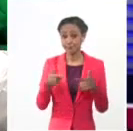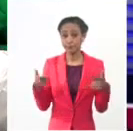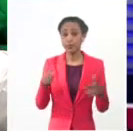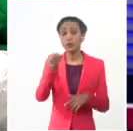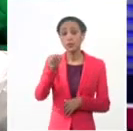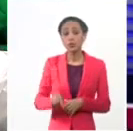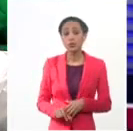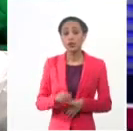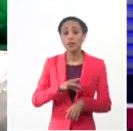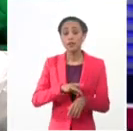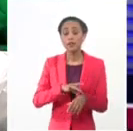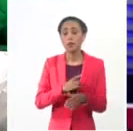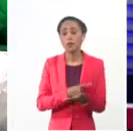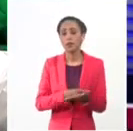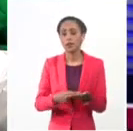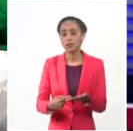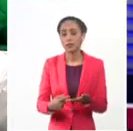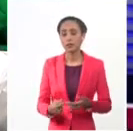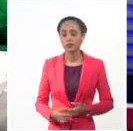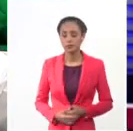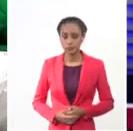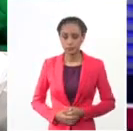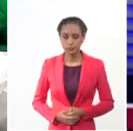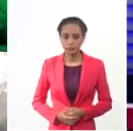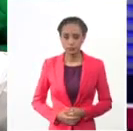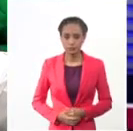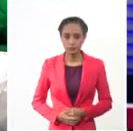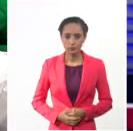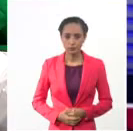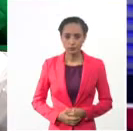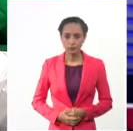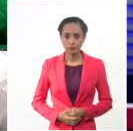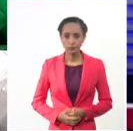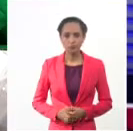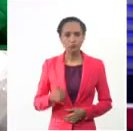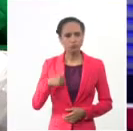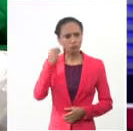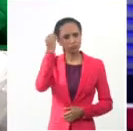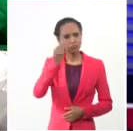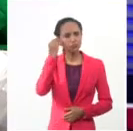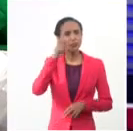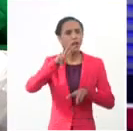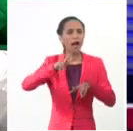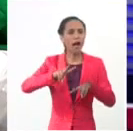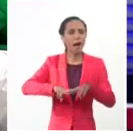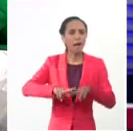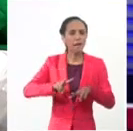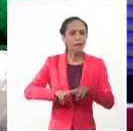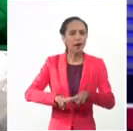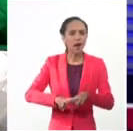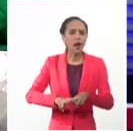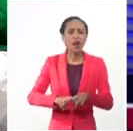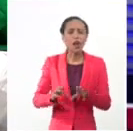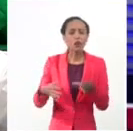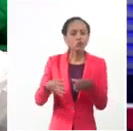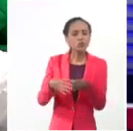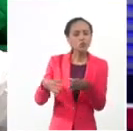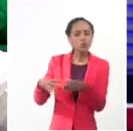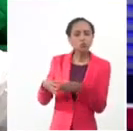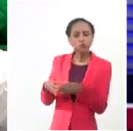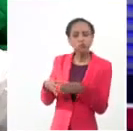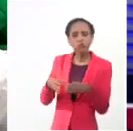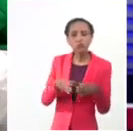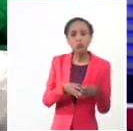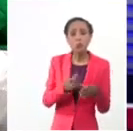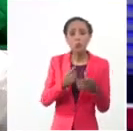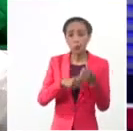porque yo me imagino que La Habana, hay un grupo de provincias que, aunque